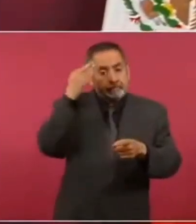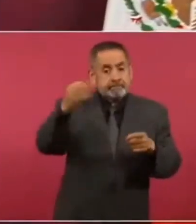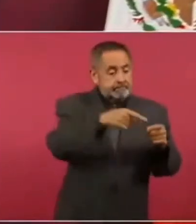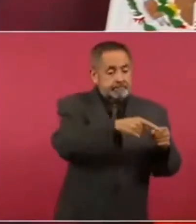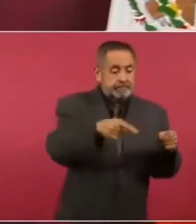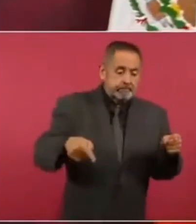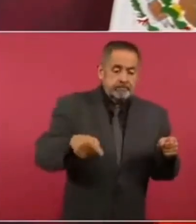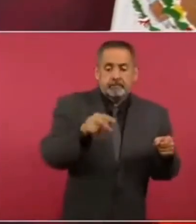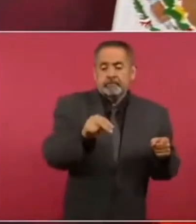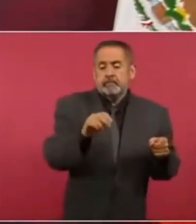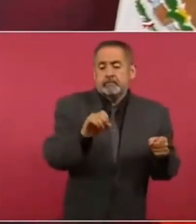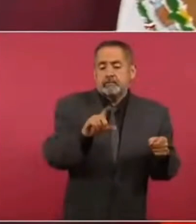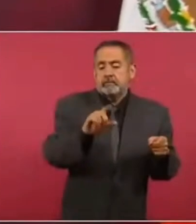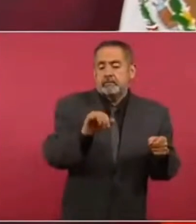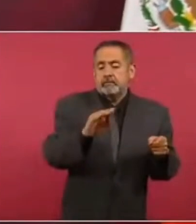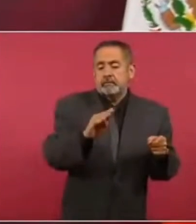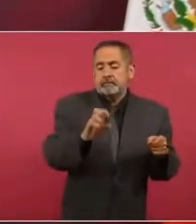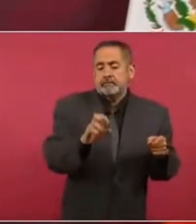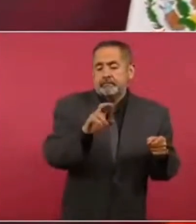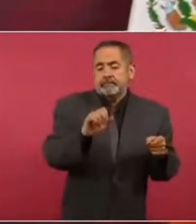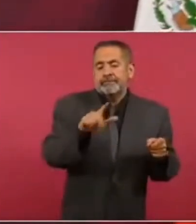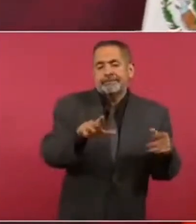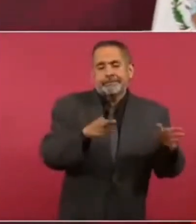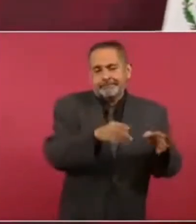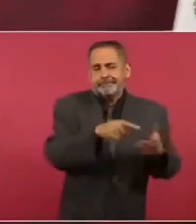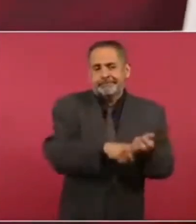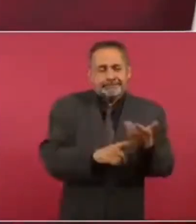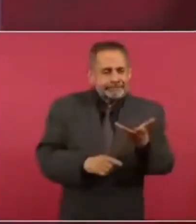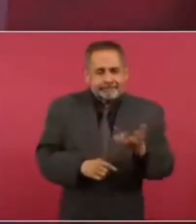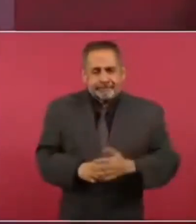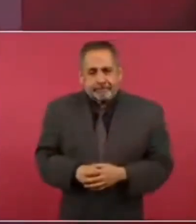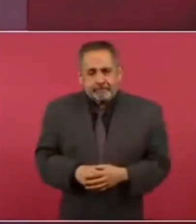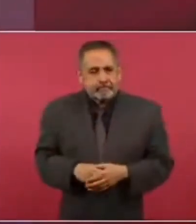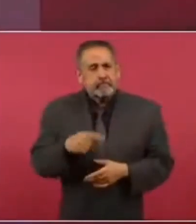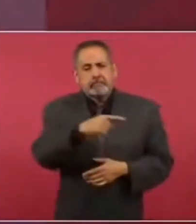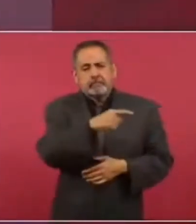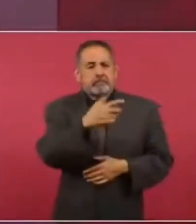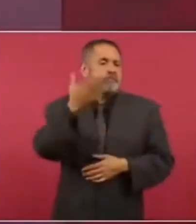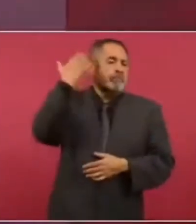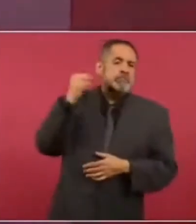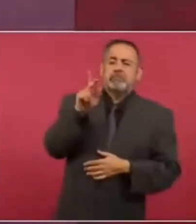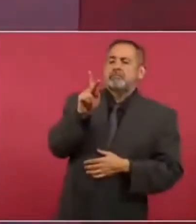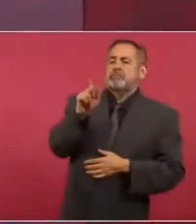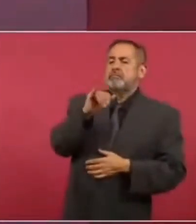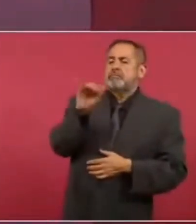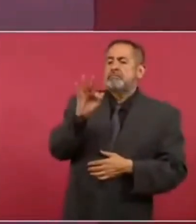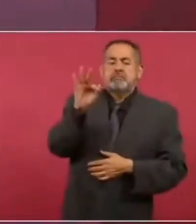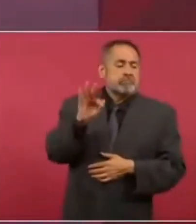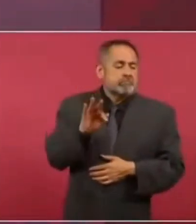periodo neoliberal. Ahí no había poder judicial,